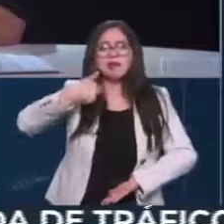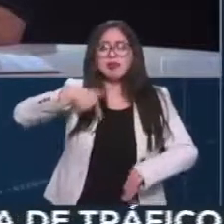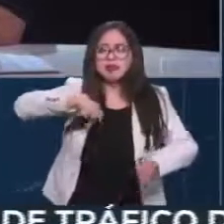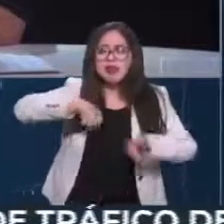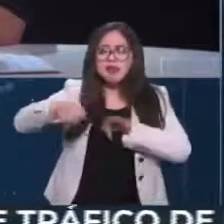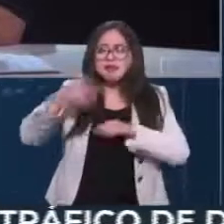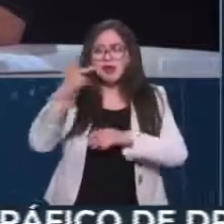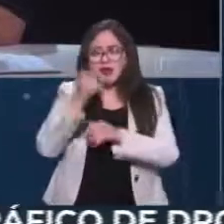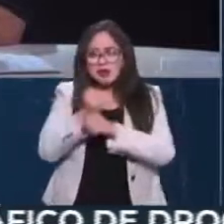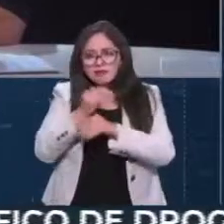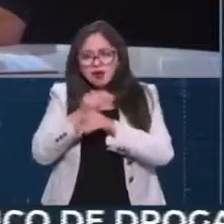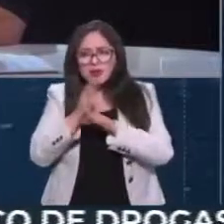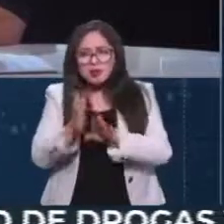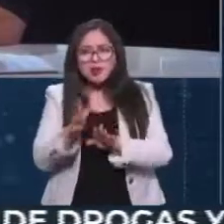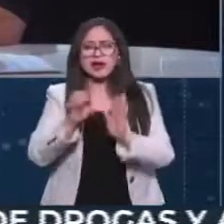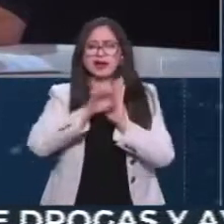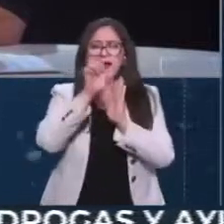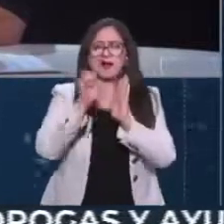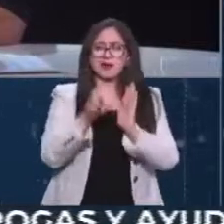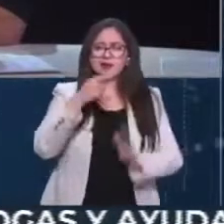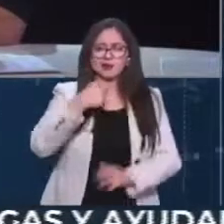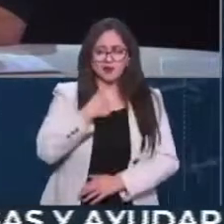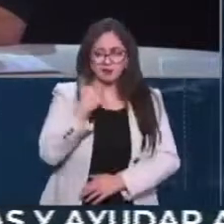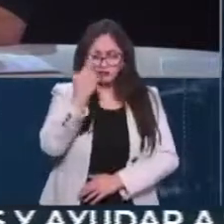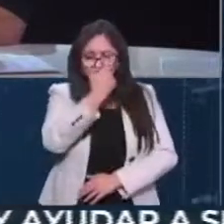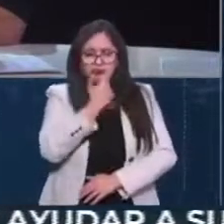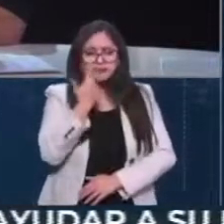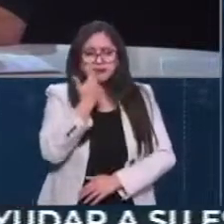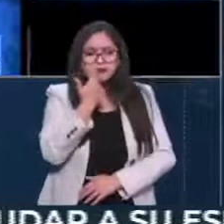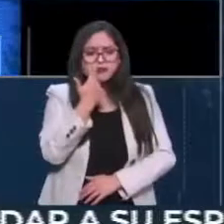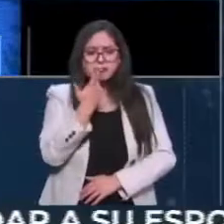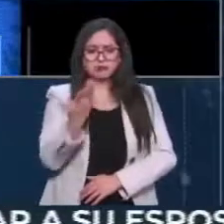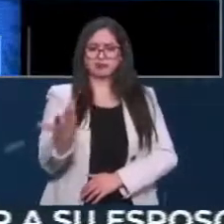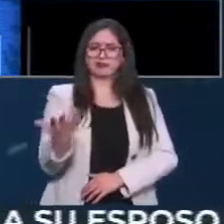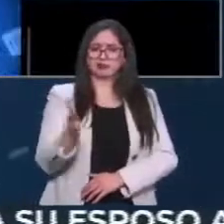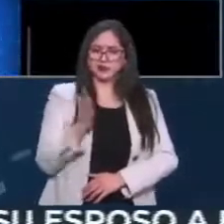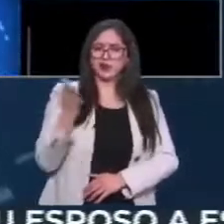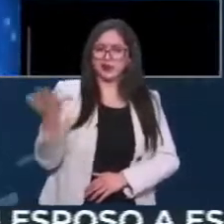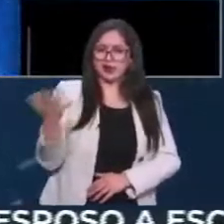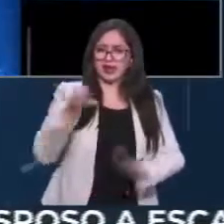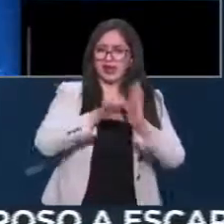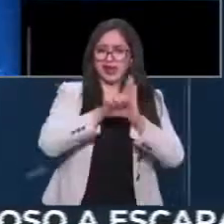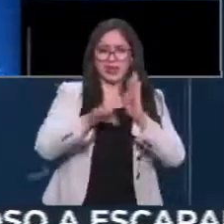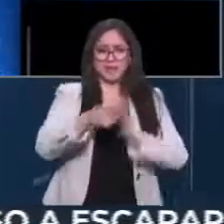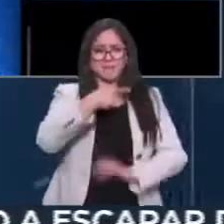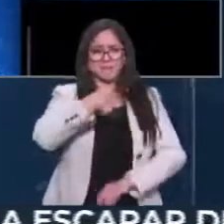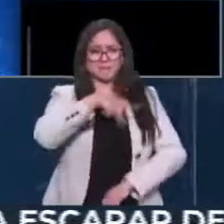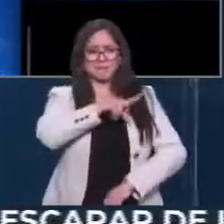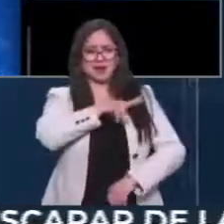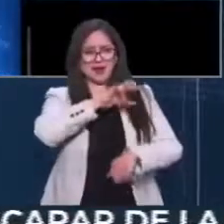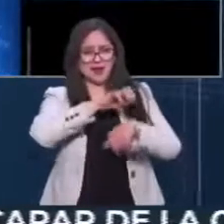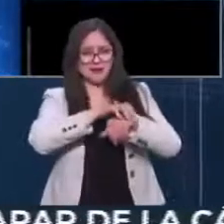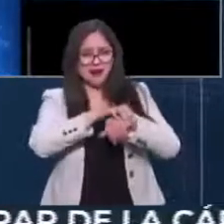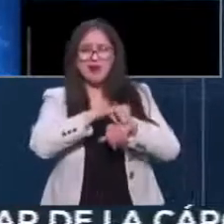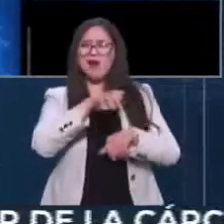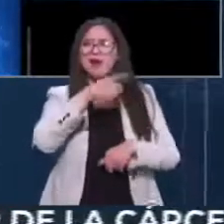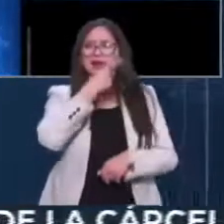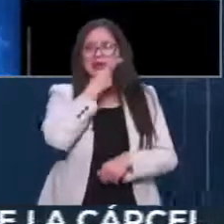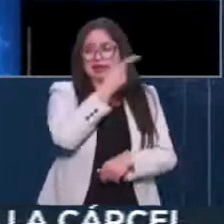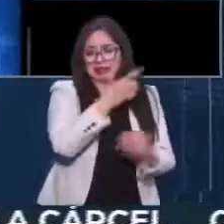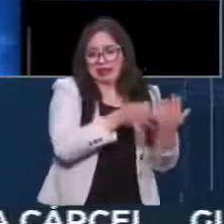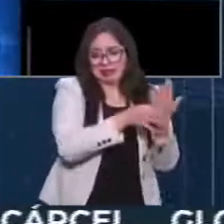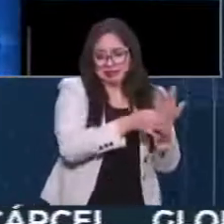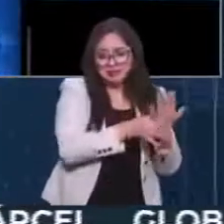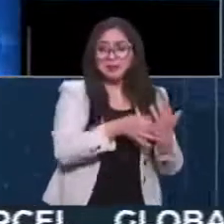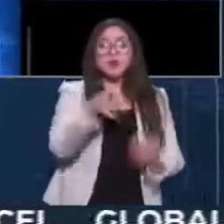al revisar todo esto no dejamos de sorprendernos, aunque como decía un buen amigo mío, cuando tú piensas que todo